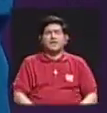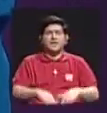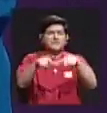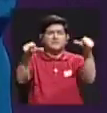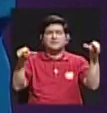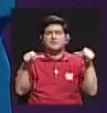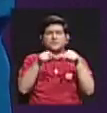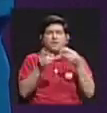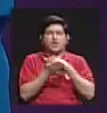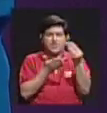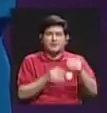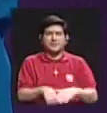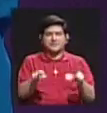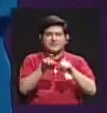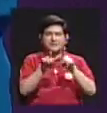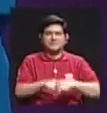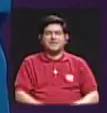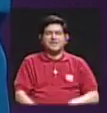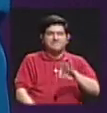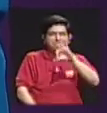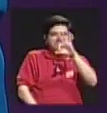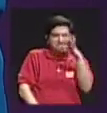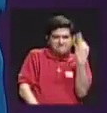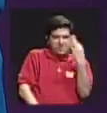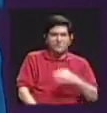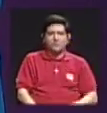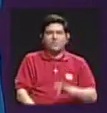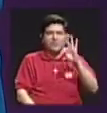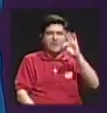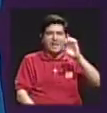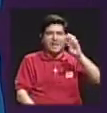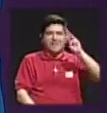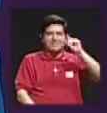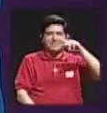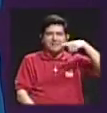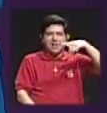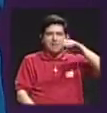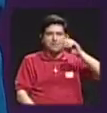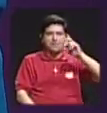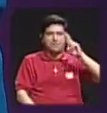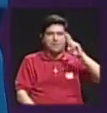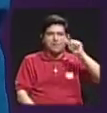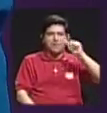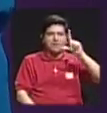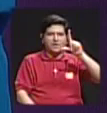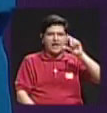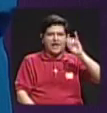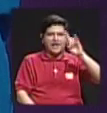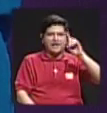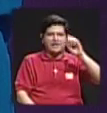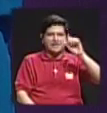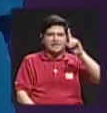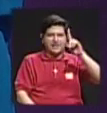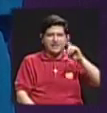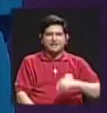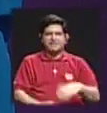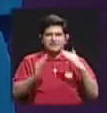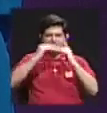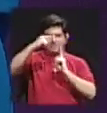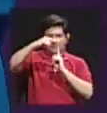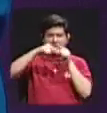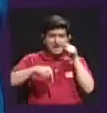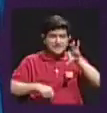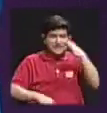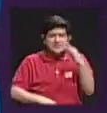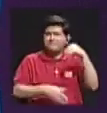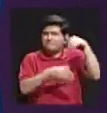La figura de la temporalidad de la iglesia, que es donde llegan todos los dineros y terrenos, la iglesia puede hacer con